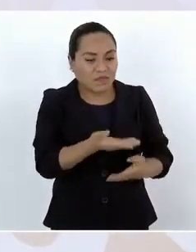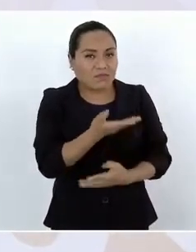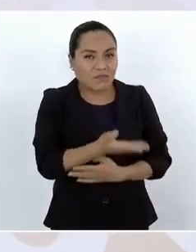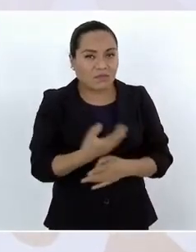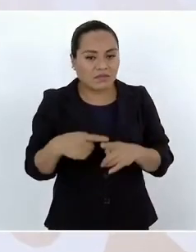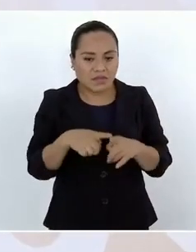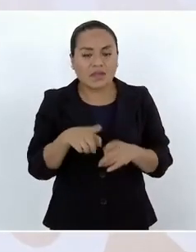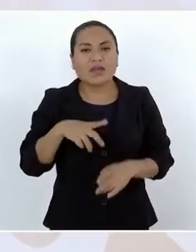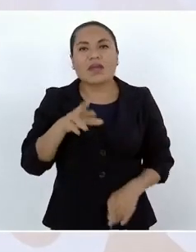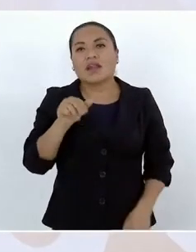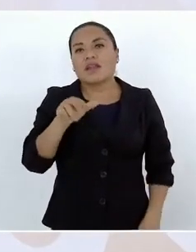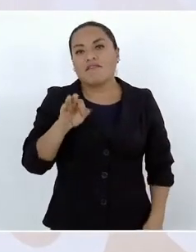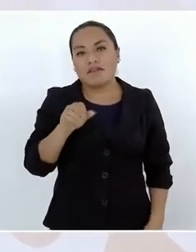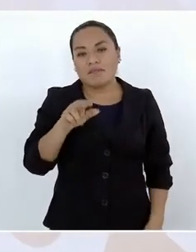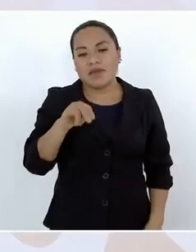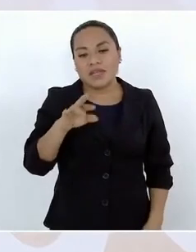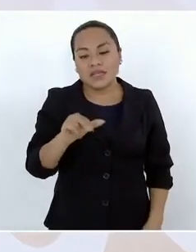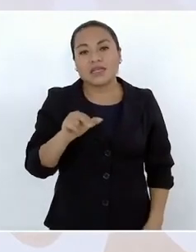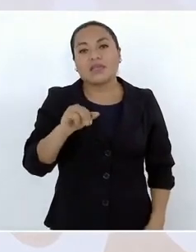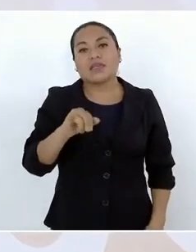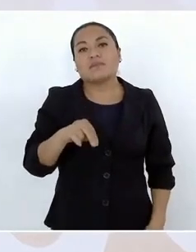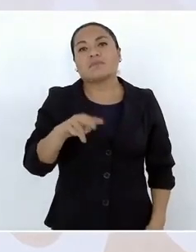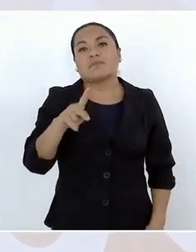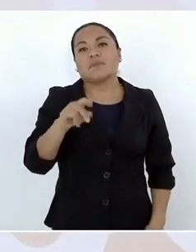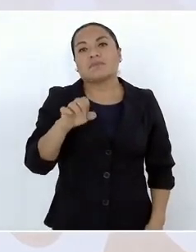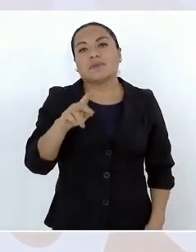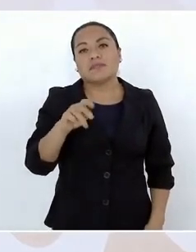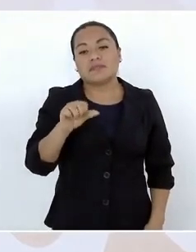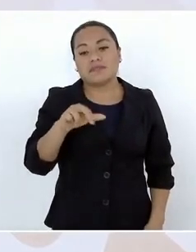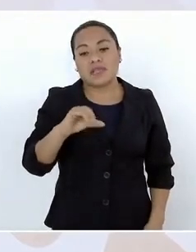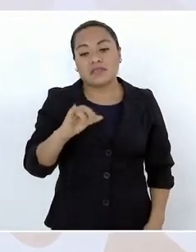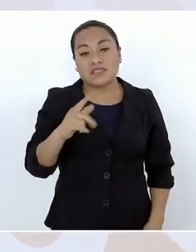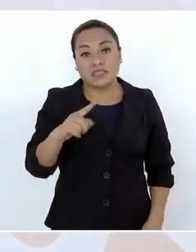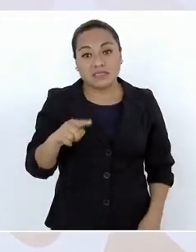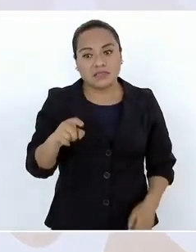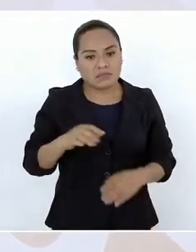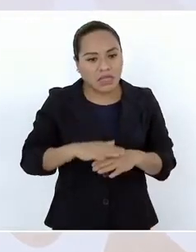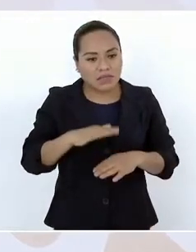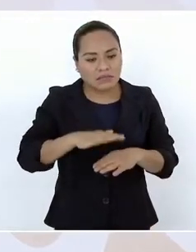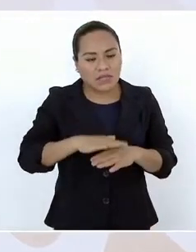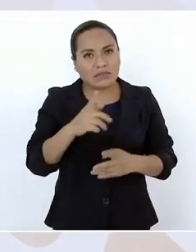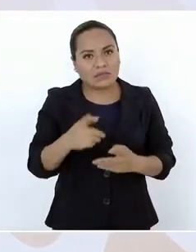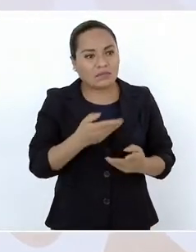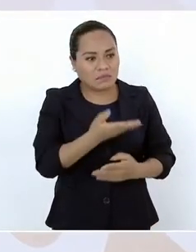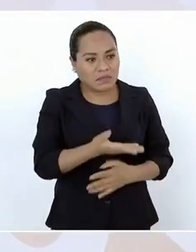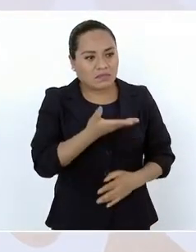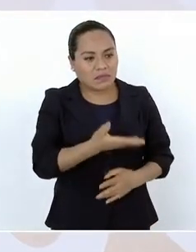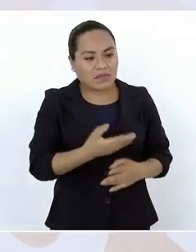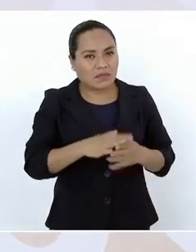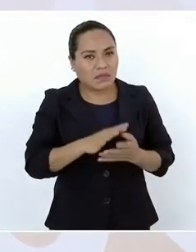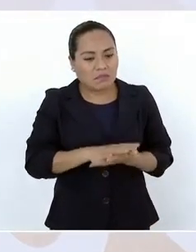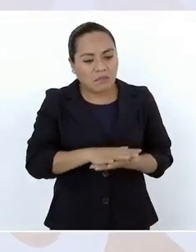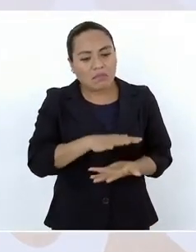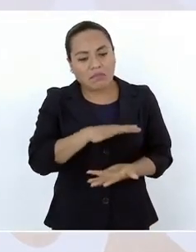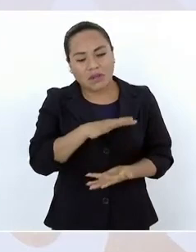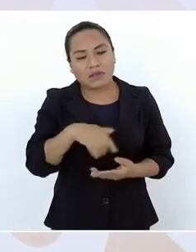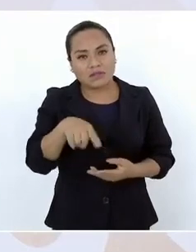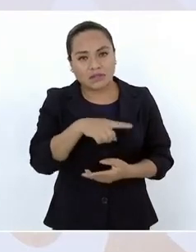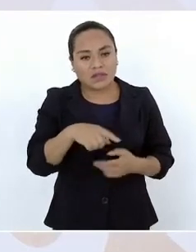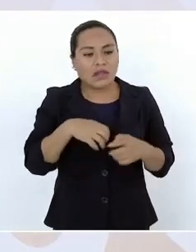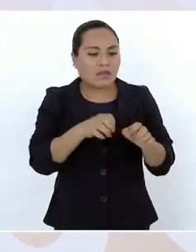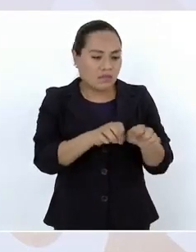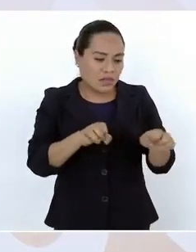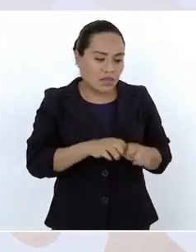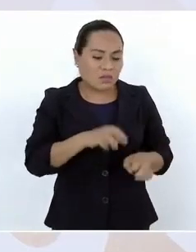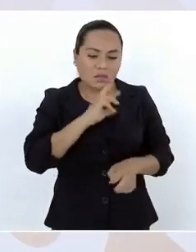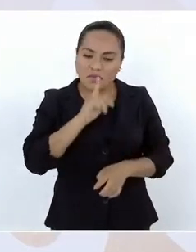como Pepe Sánchez a este sector fueron incrementándose a tal grado que decidimos formar un equipo